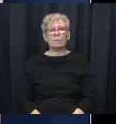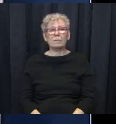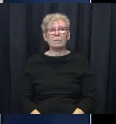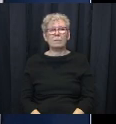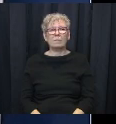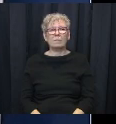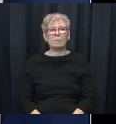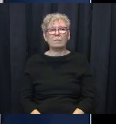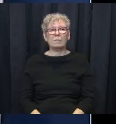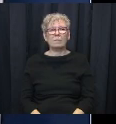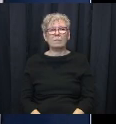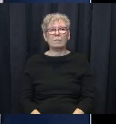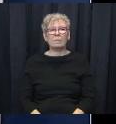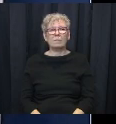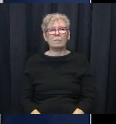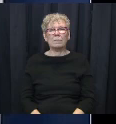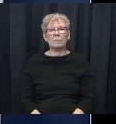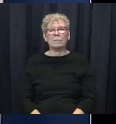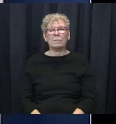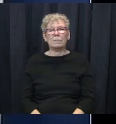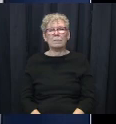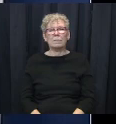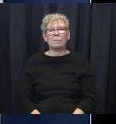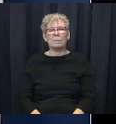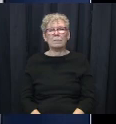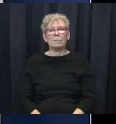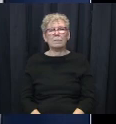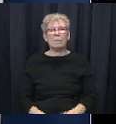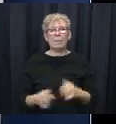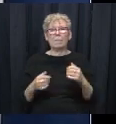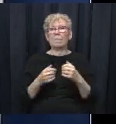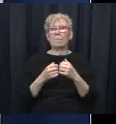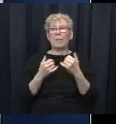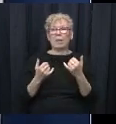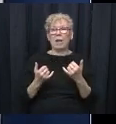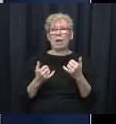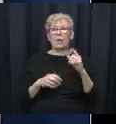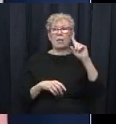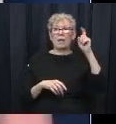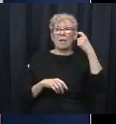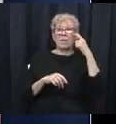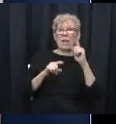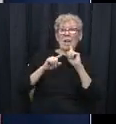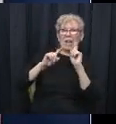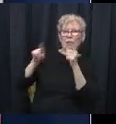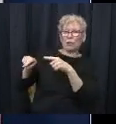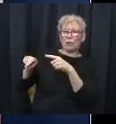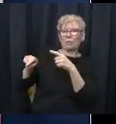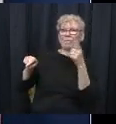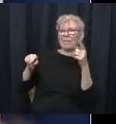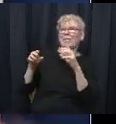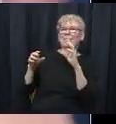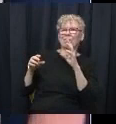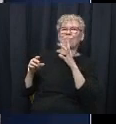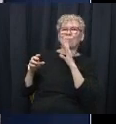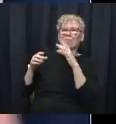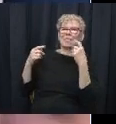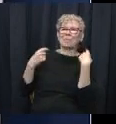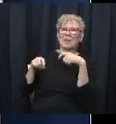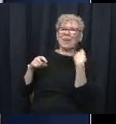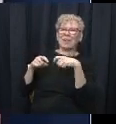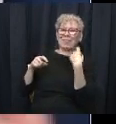en el estado. Es muy importante para los niños y las familias que todas las maestras pueden